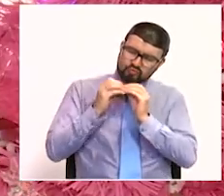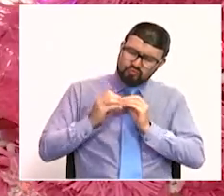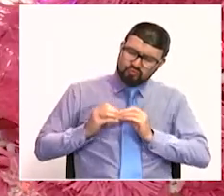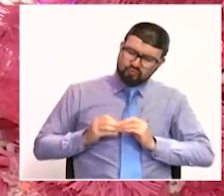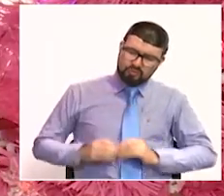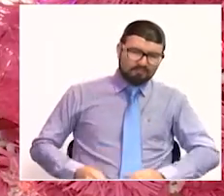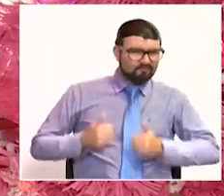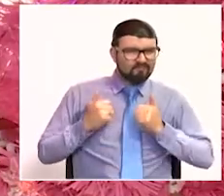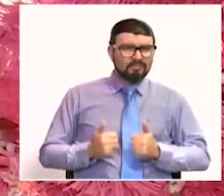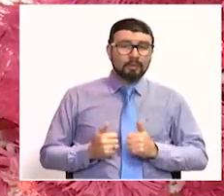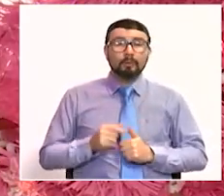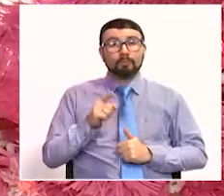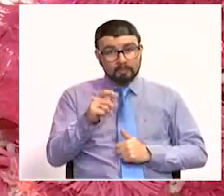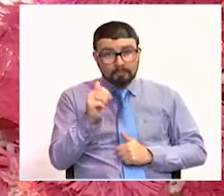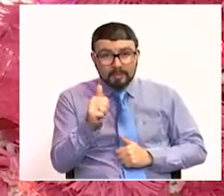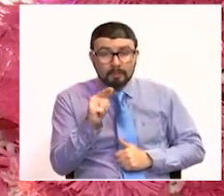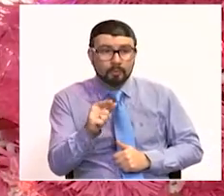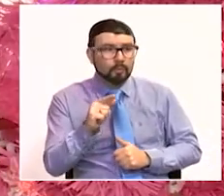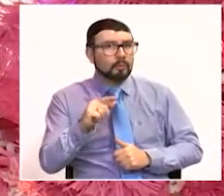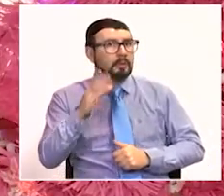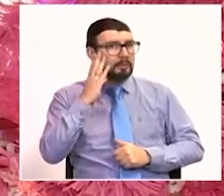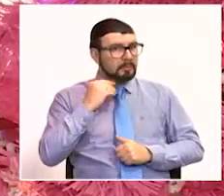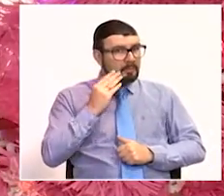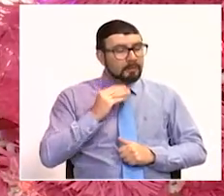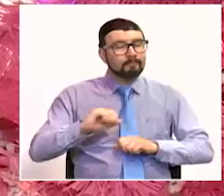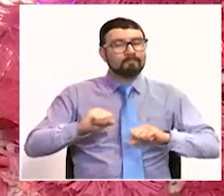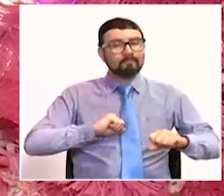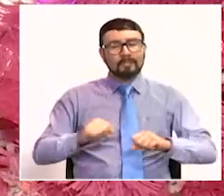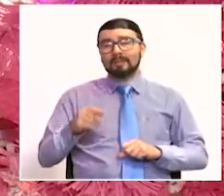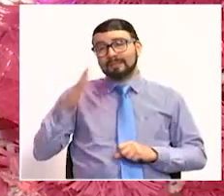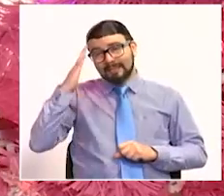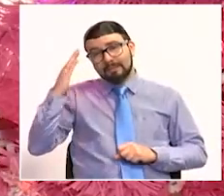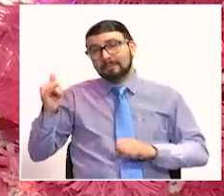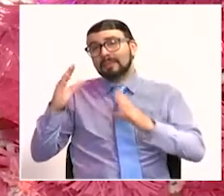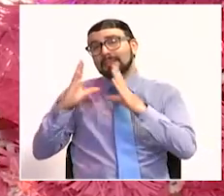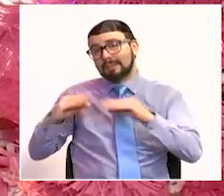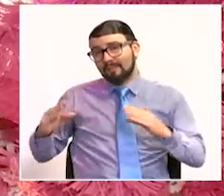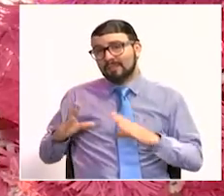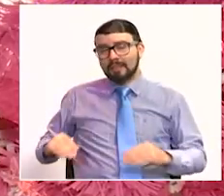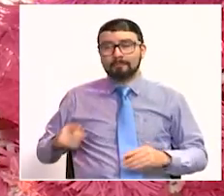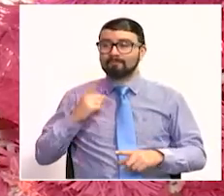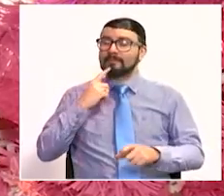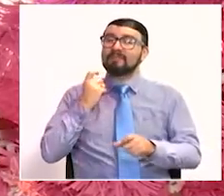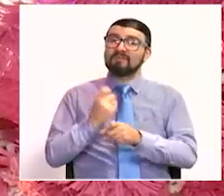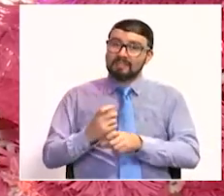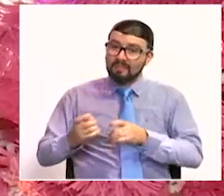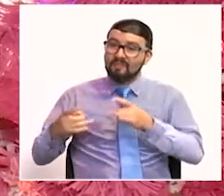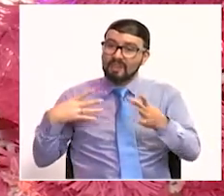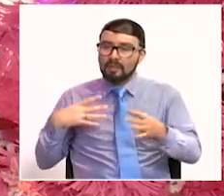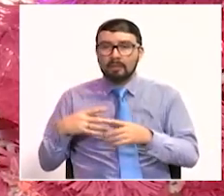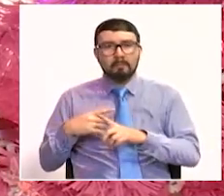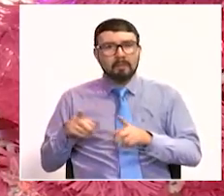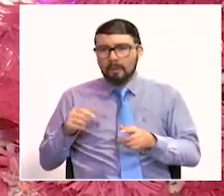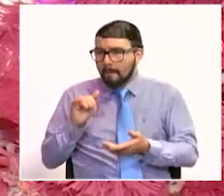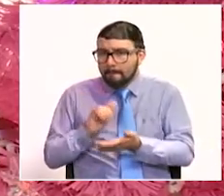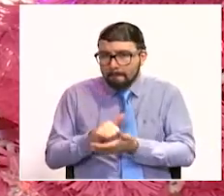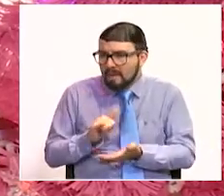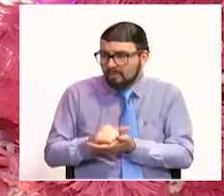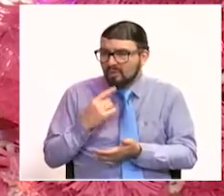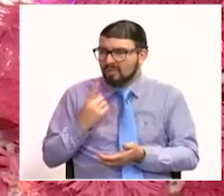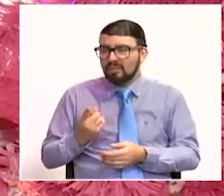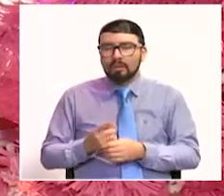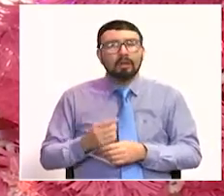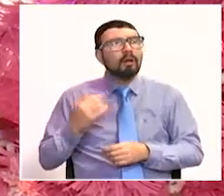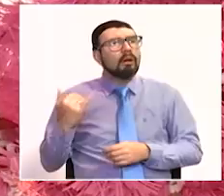experimentar. Sabemos nuevamente que Navidad es una fecha complicada, pero vuelvo e insisto, el hecho de que sea una